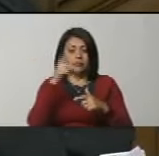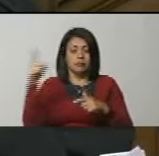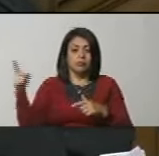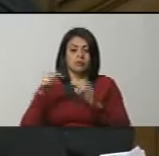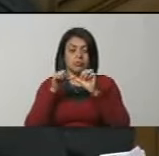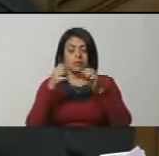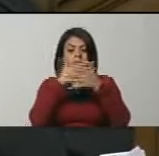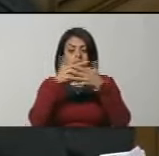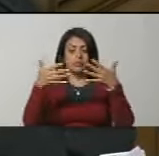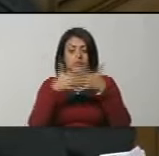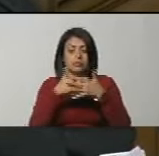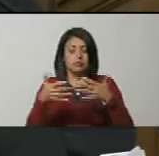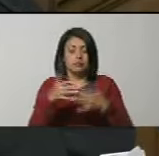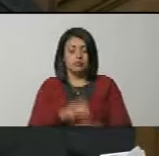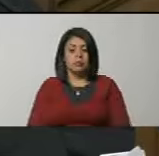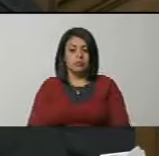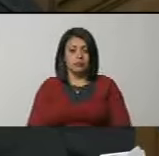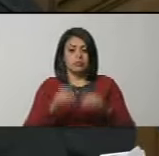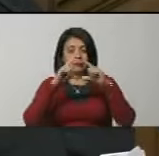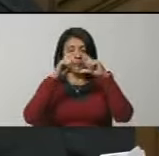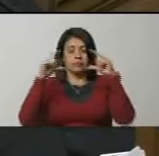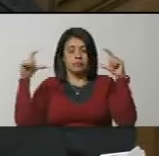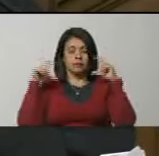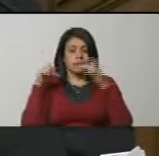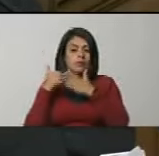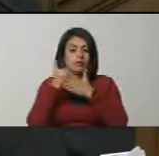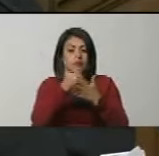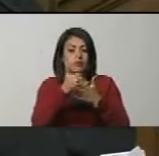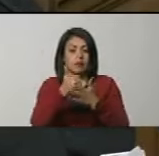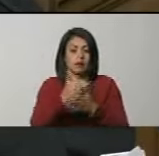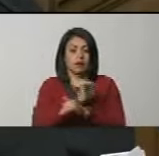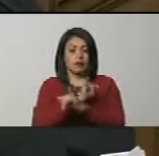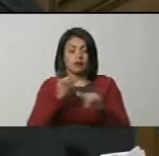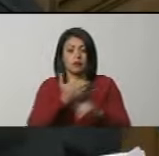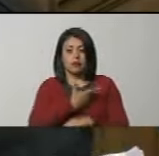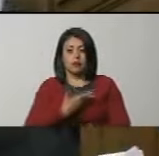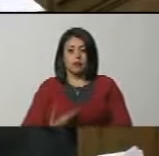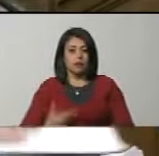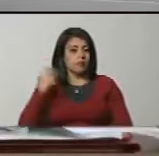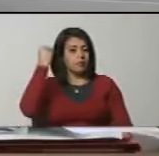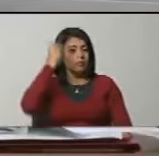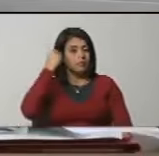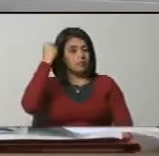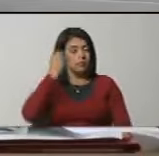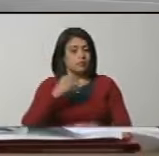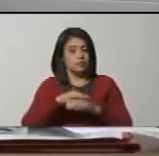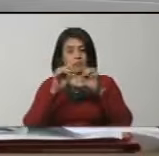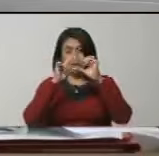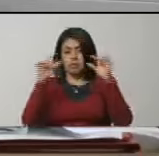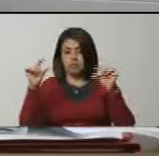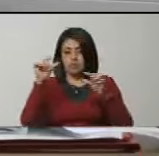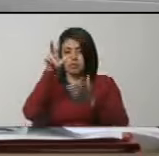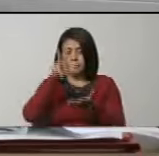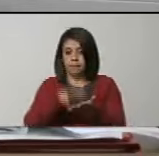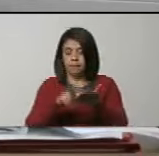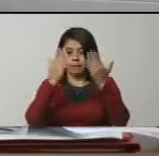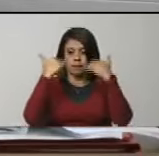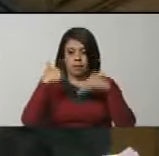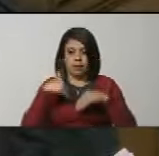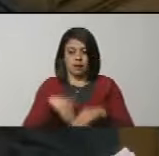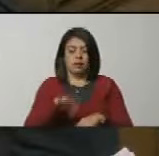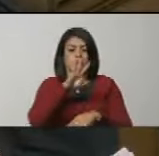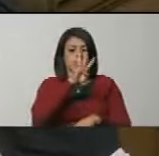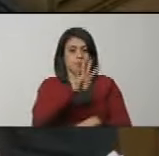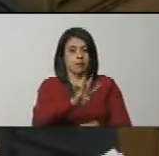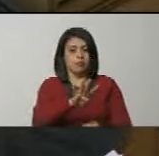redactado en los siguientes términos. Epígrafe. Colaboración. Es todo, presidente. En consideración el epígrafe. Aprobado. Siguiente.